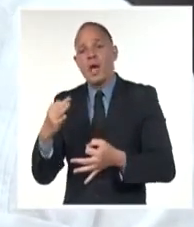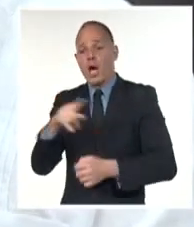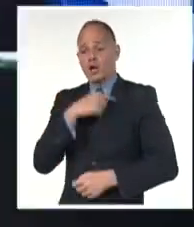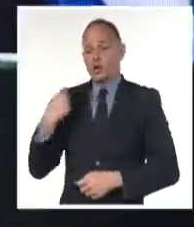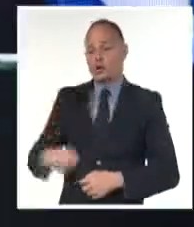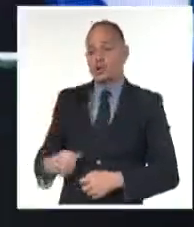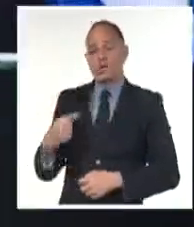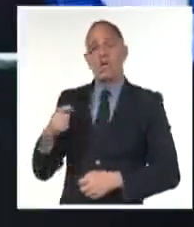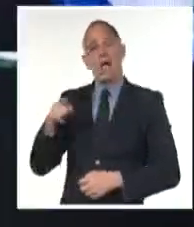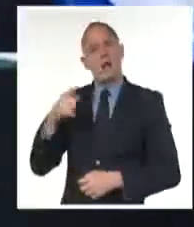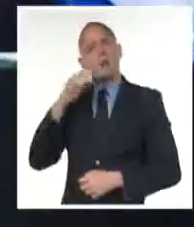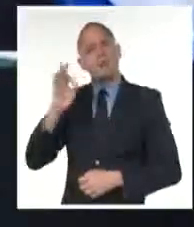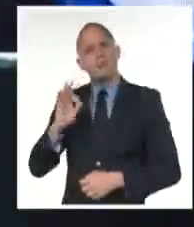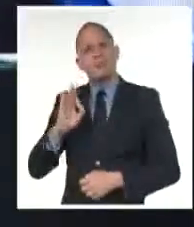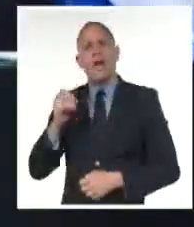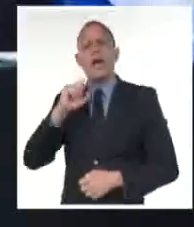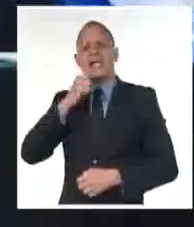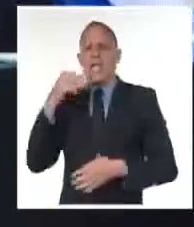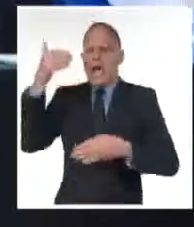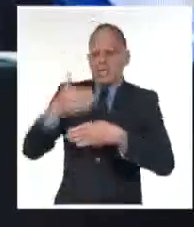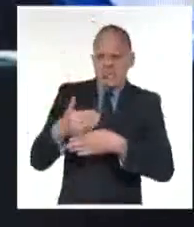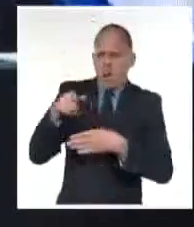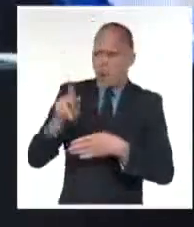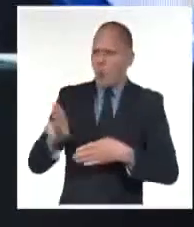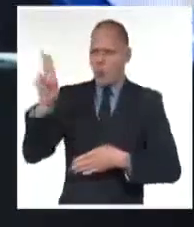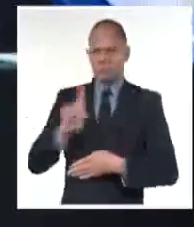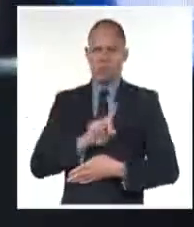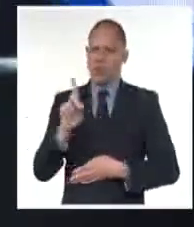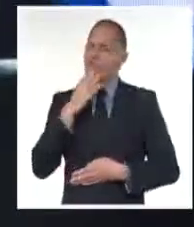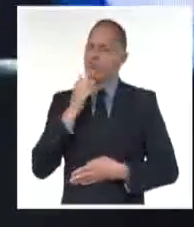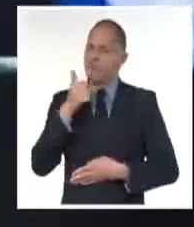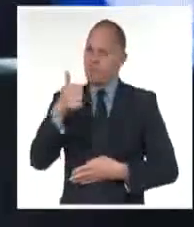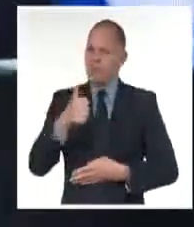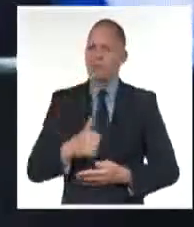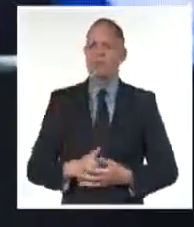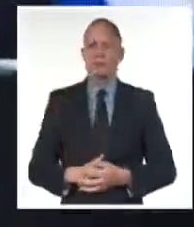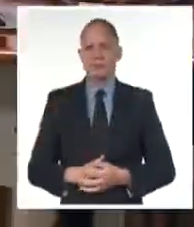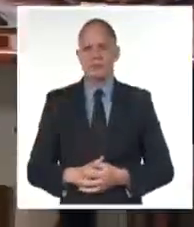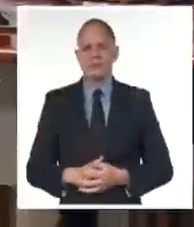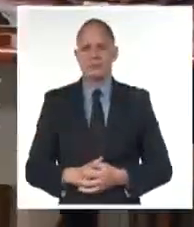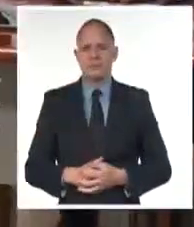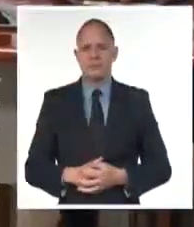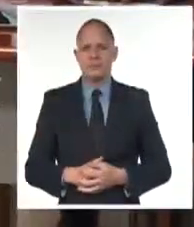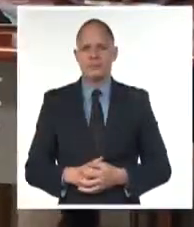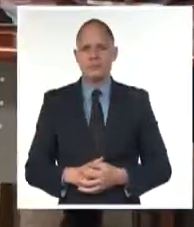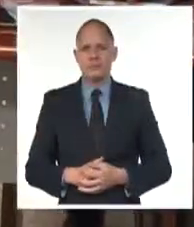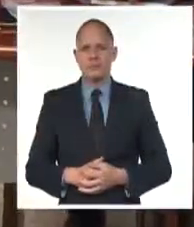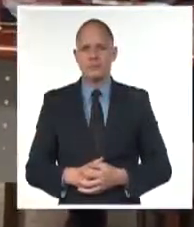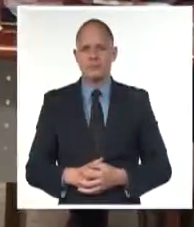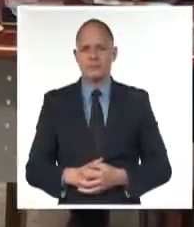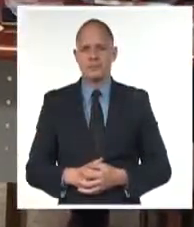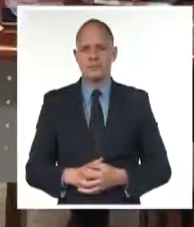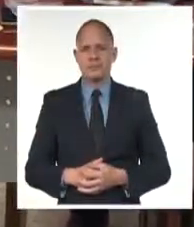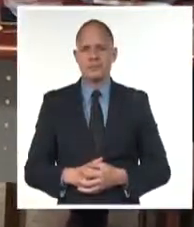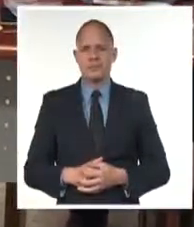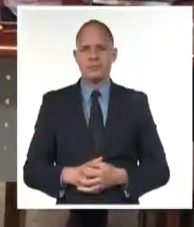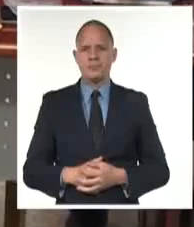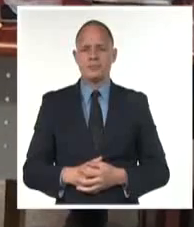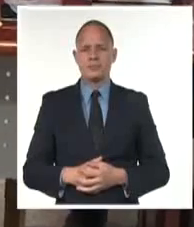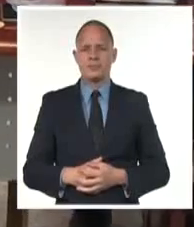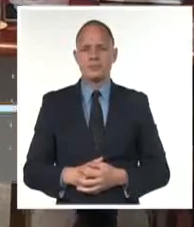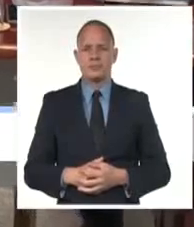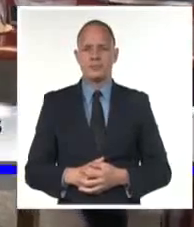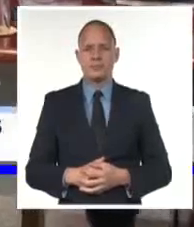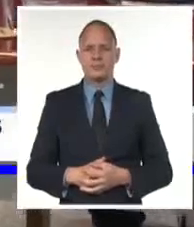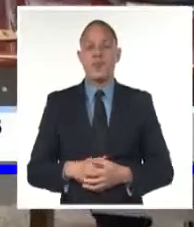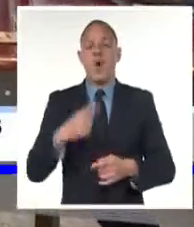económico, financiero y comercial del gobierno de Estados Unidos hacia la mayor de las Antillas. En su intervención, el secretario general